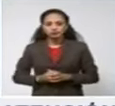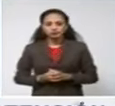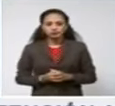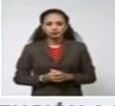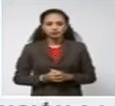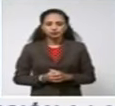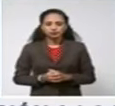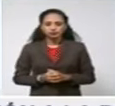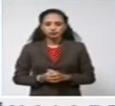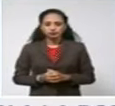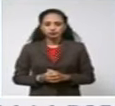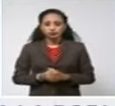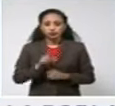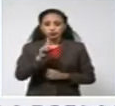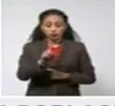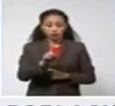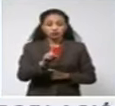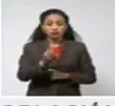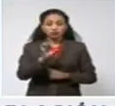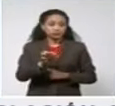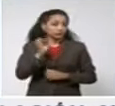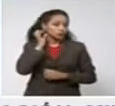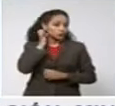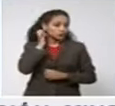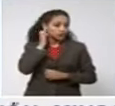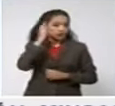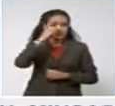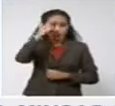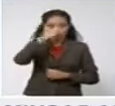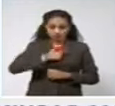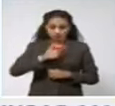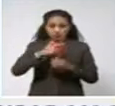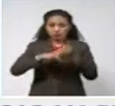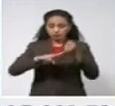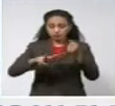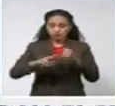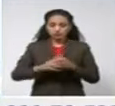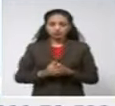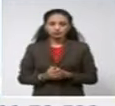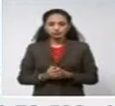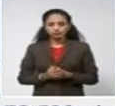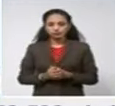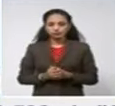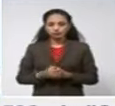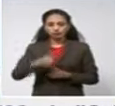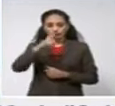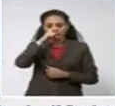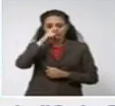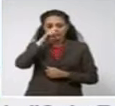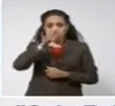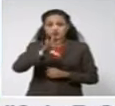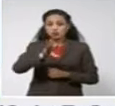una señora de Ciego de Ávila, de 53 años de